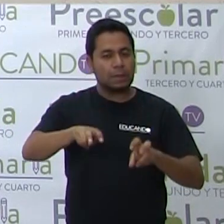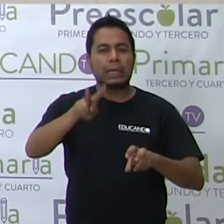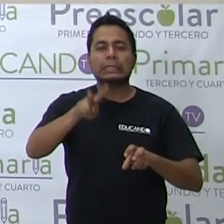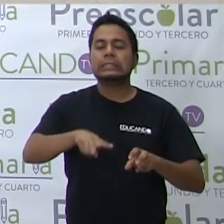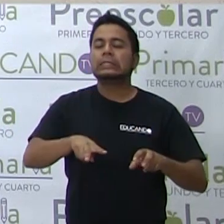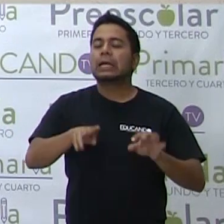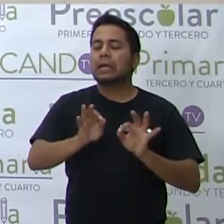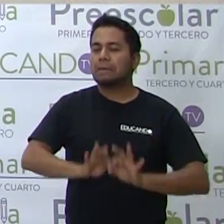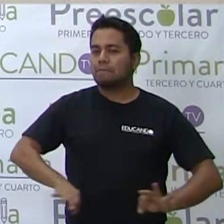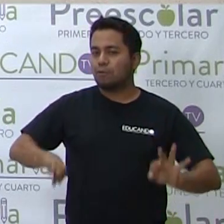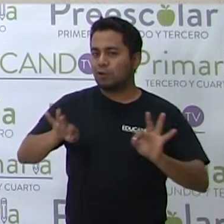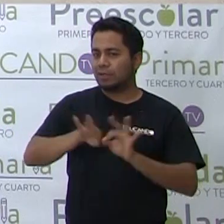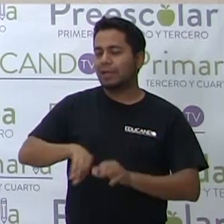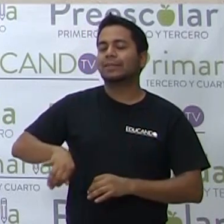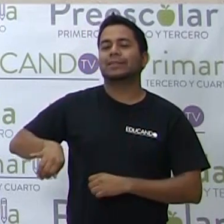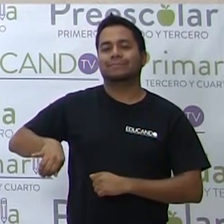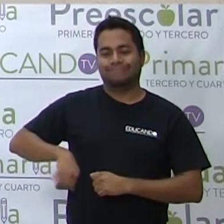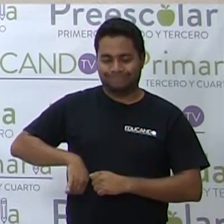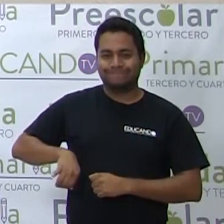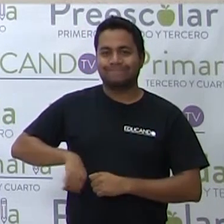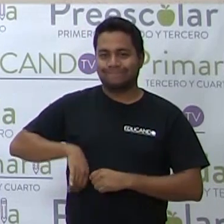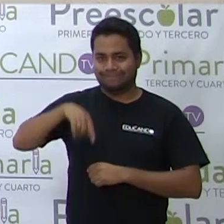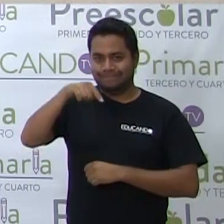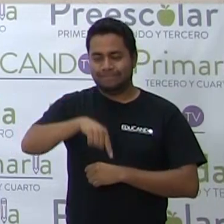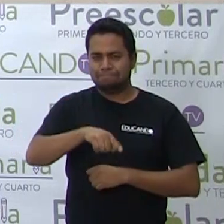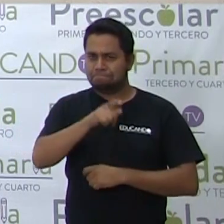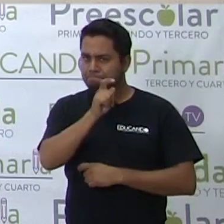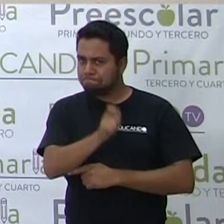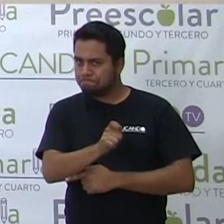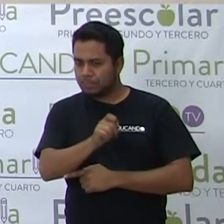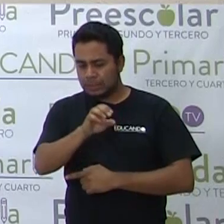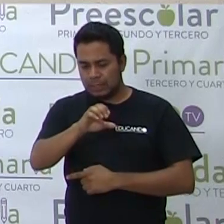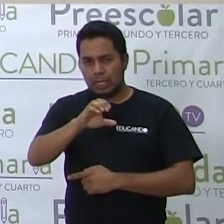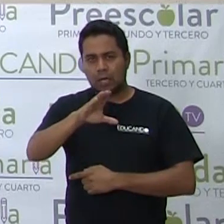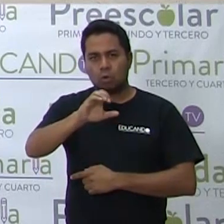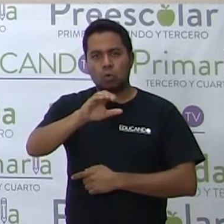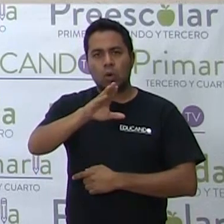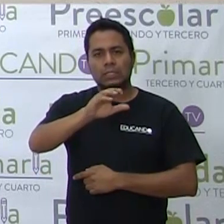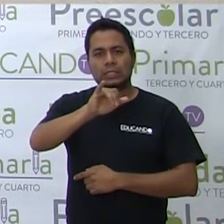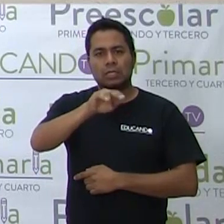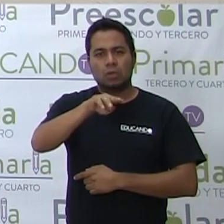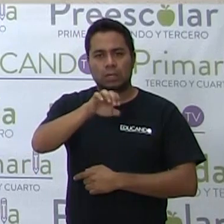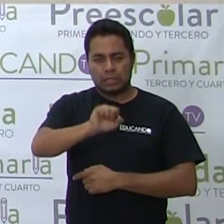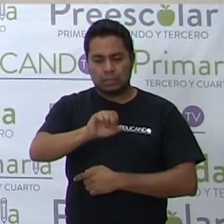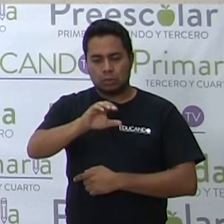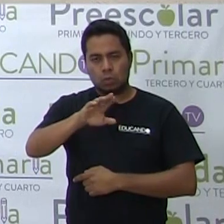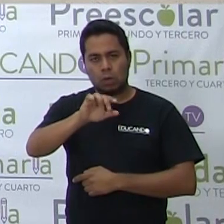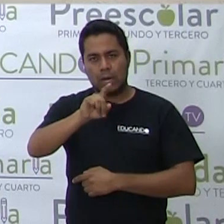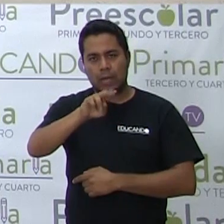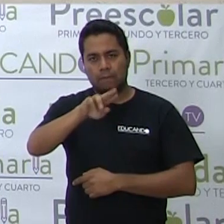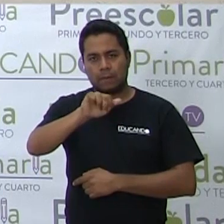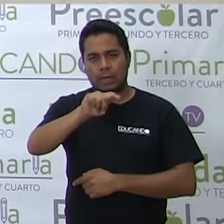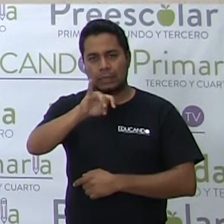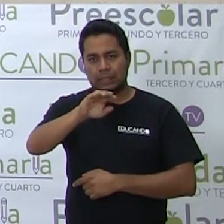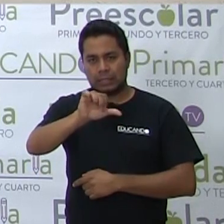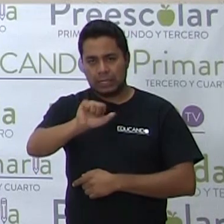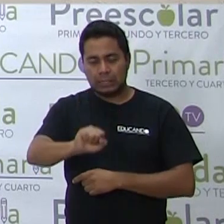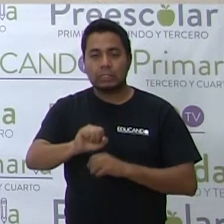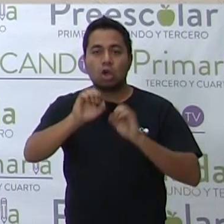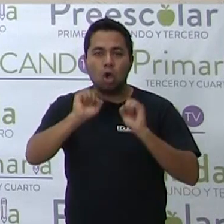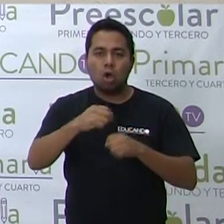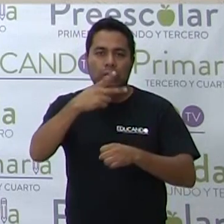interesante y muy importante que son ecuaciones cuadráticas o de segundo